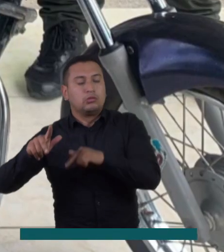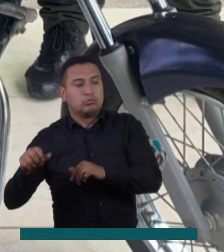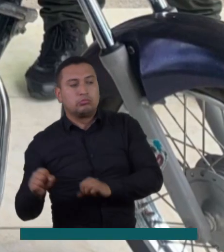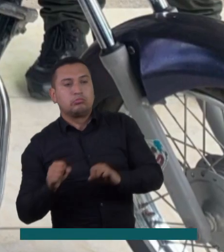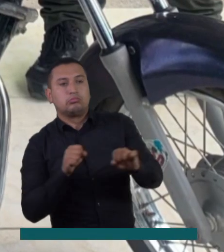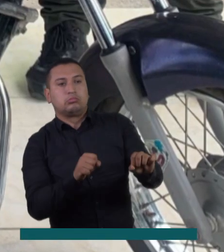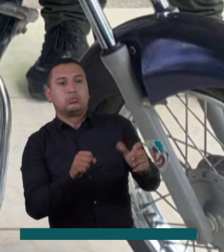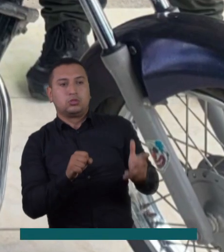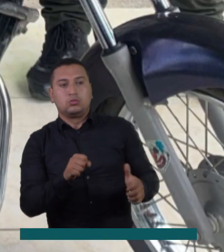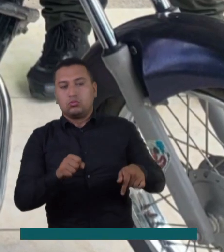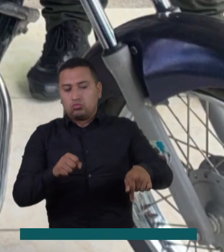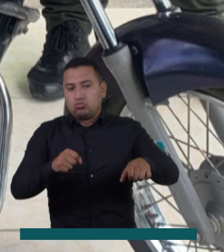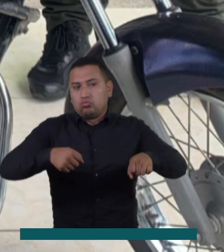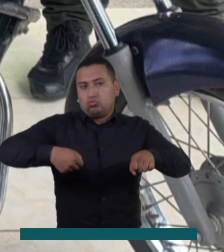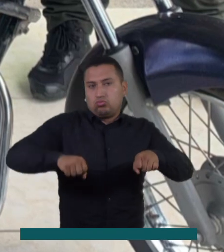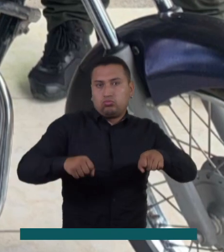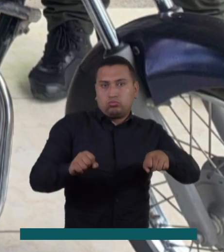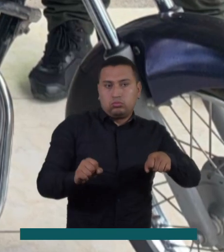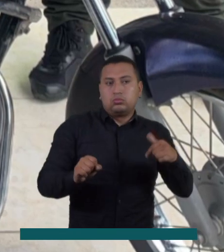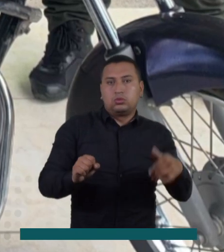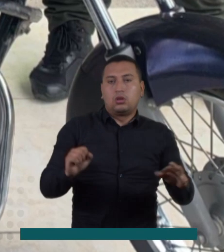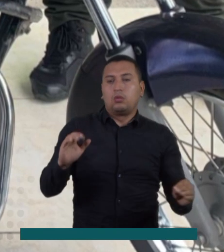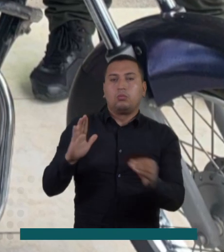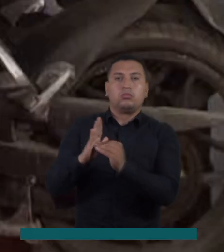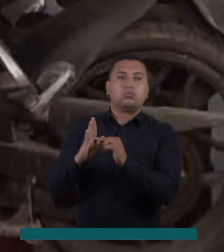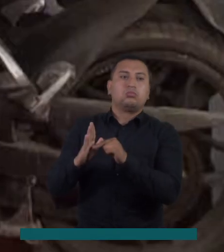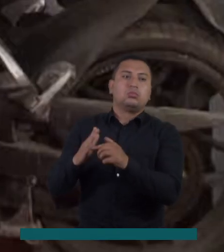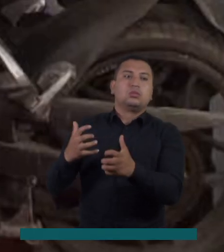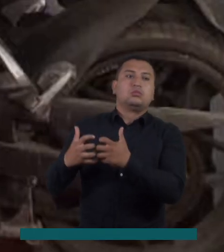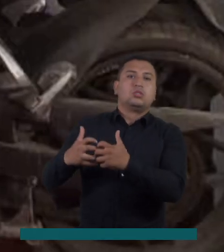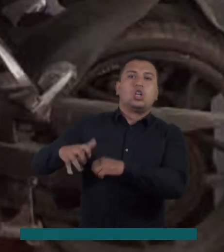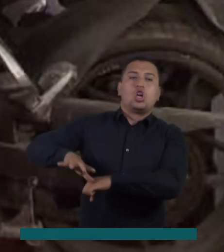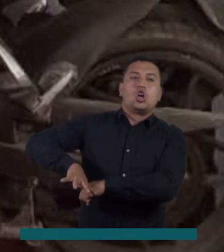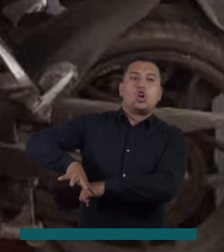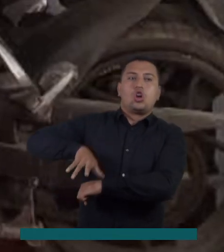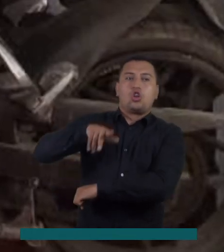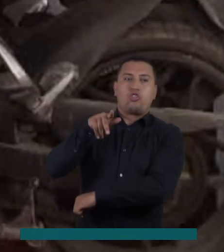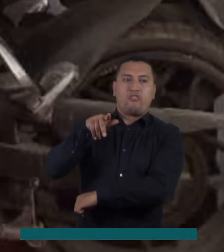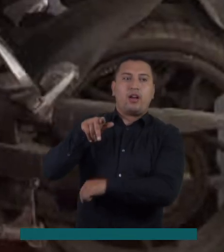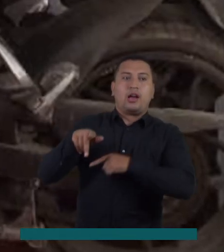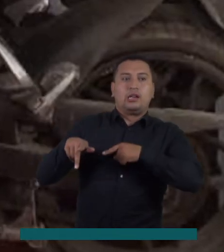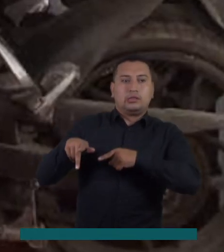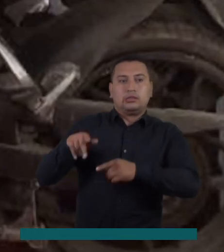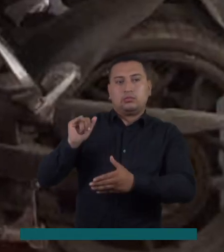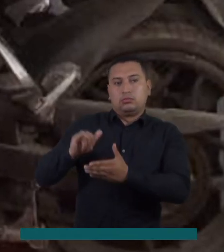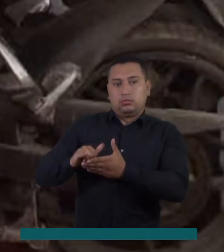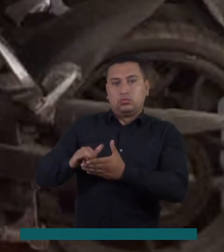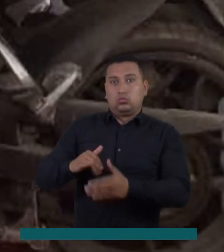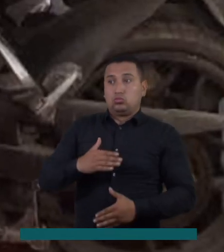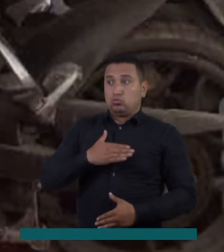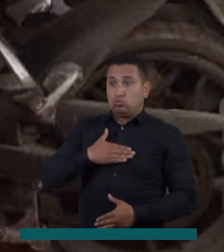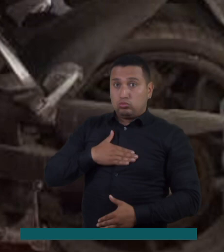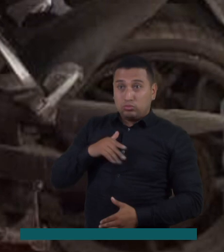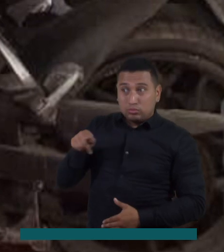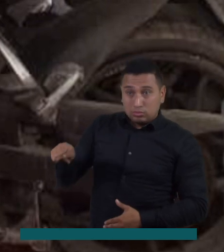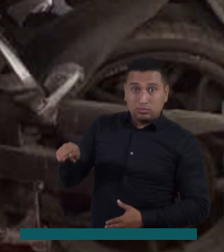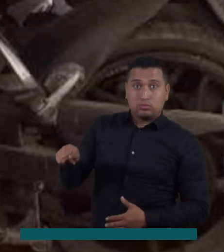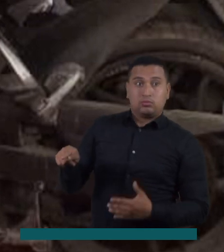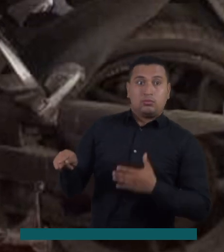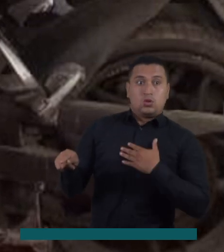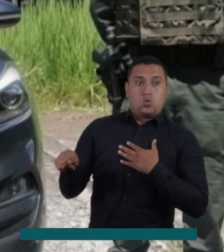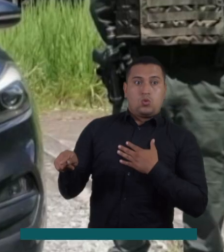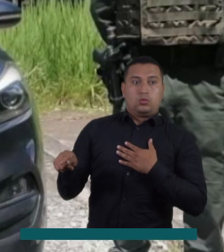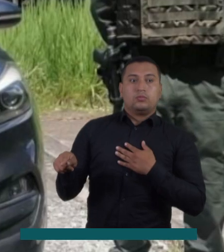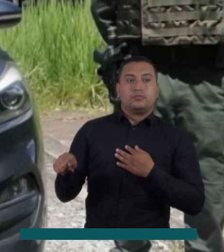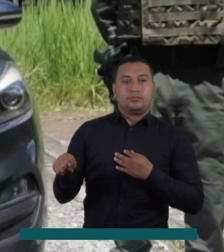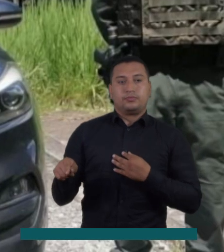Estos vehículos figuraban reportados en el sistema de la Policía Nacional tras ser denunciados por sus propietarios como robados en hechos